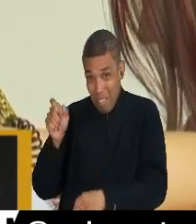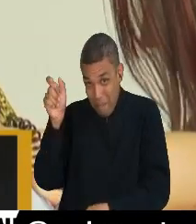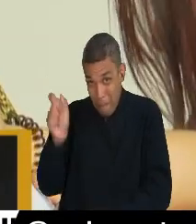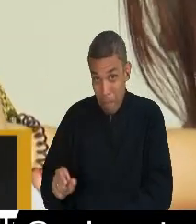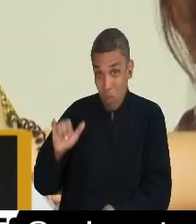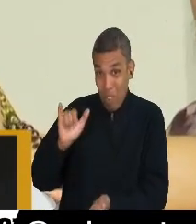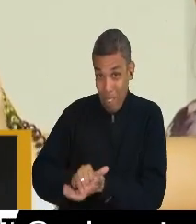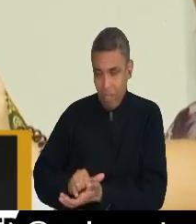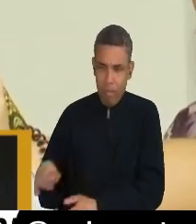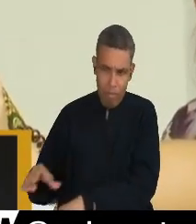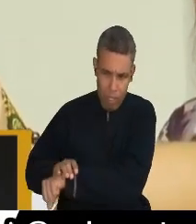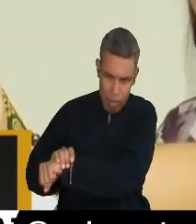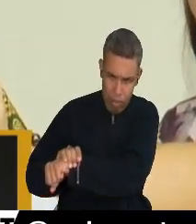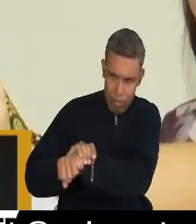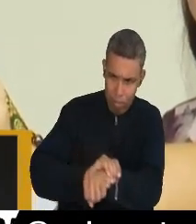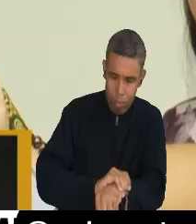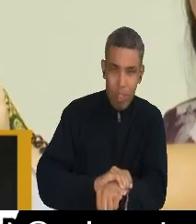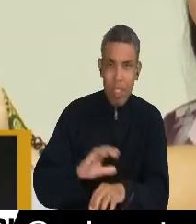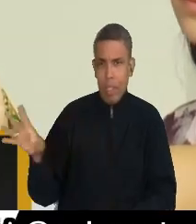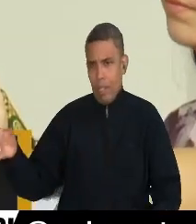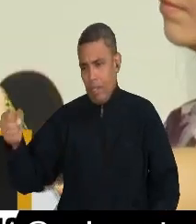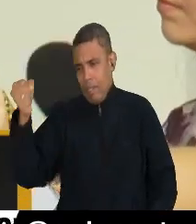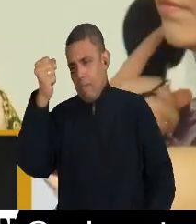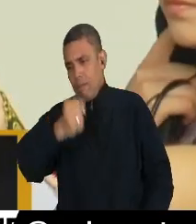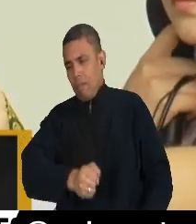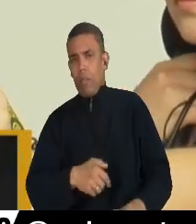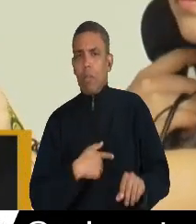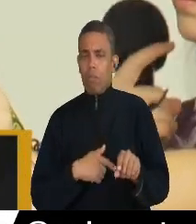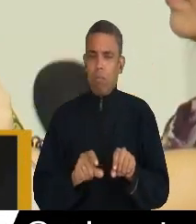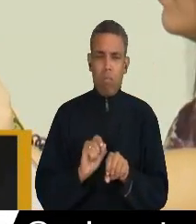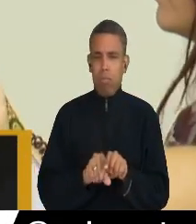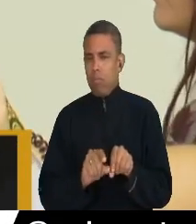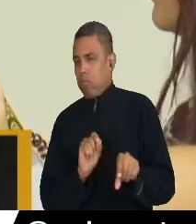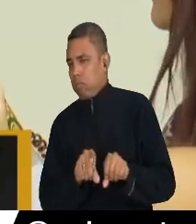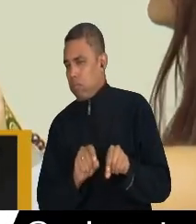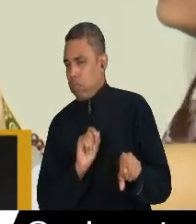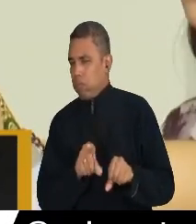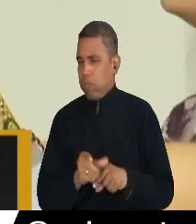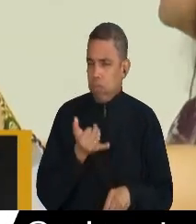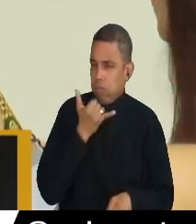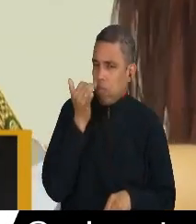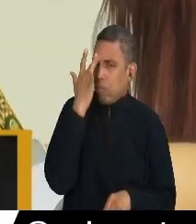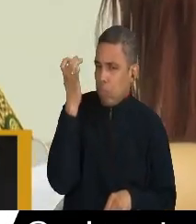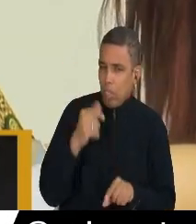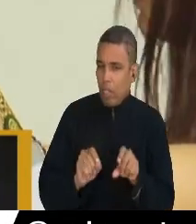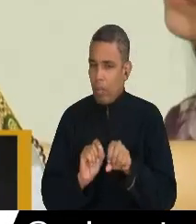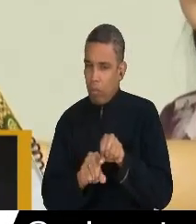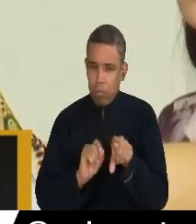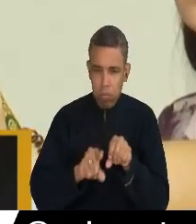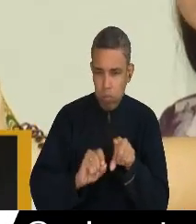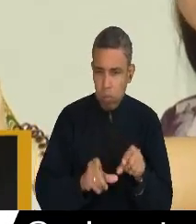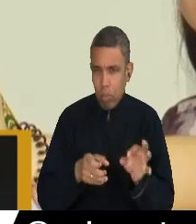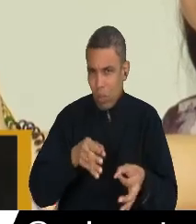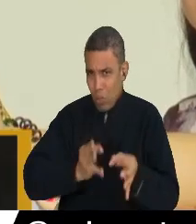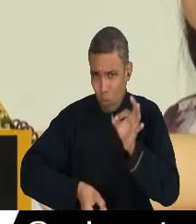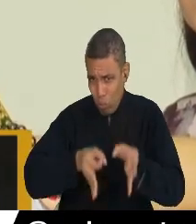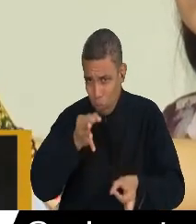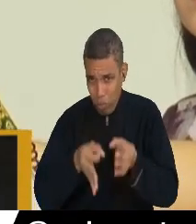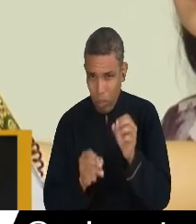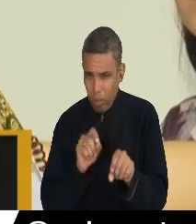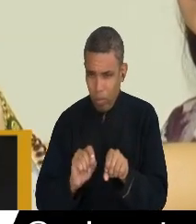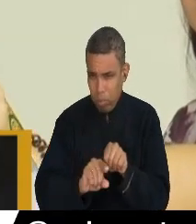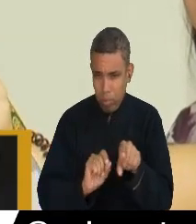audiencia. En la audiencia pues por la situación jurídica ya que empieza a regirse